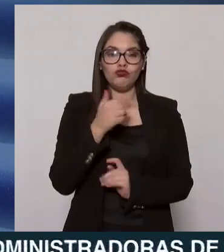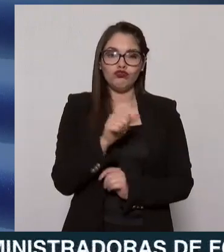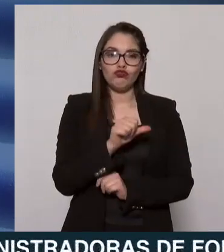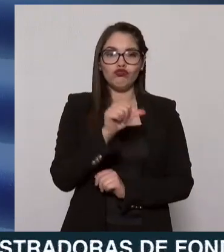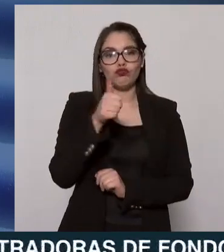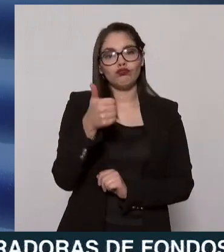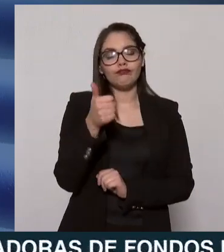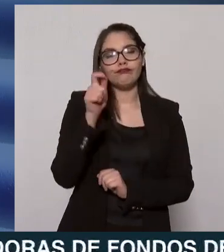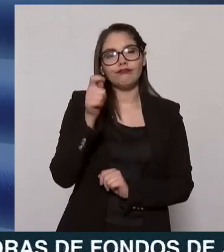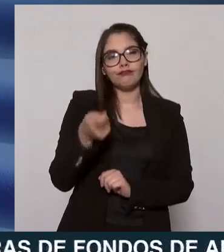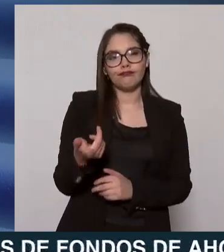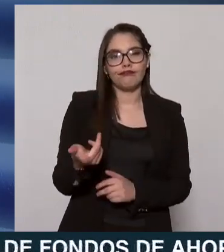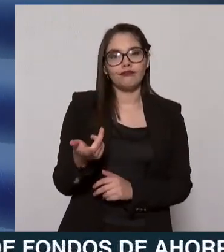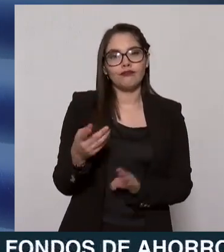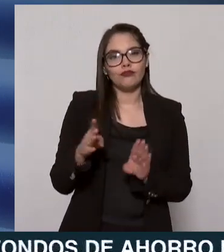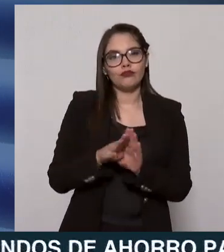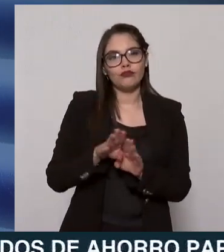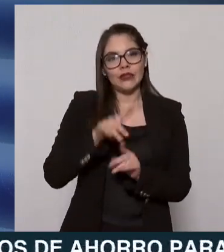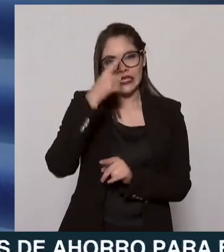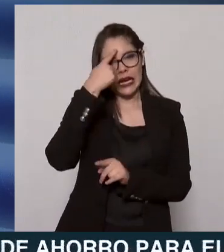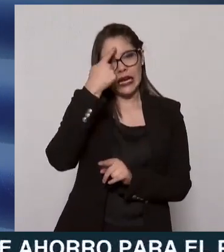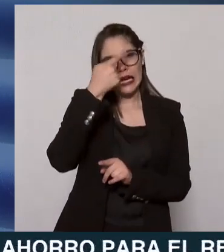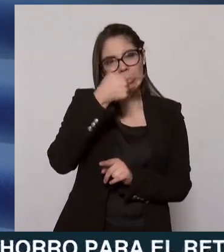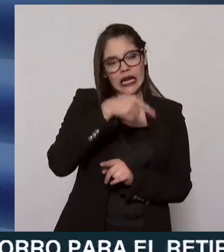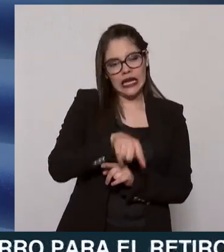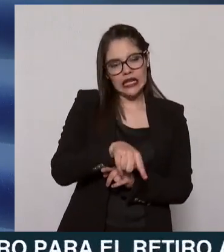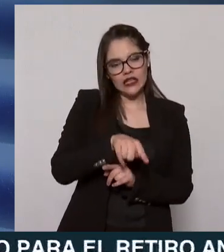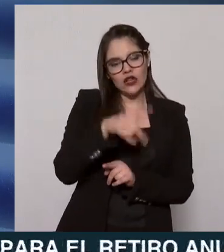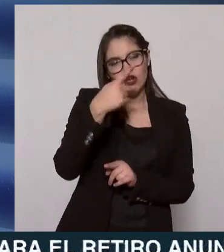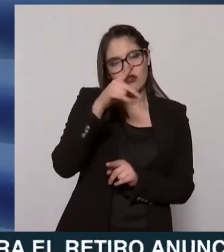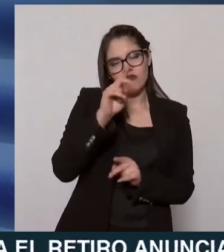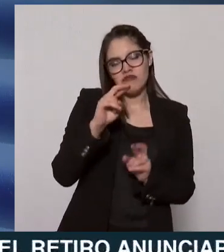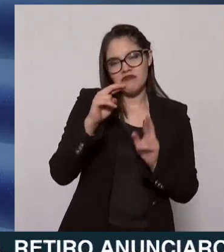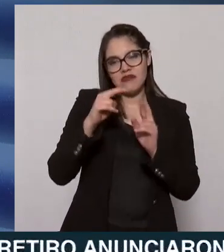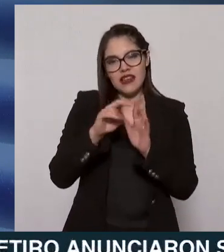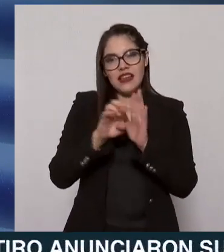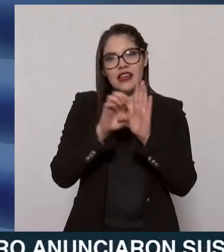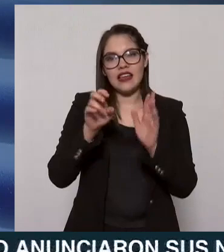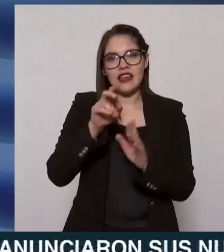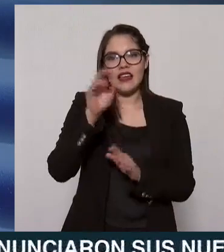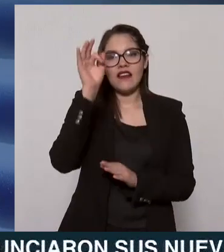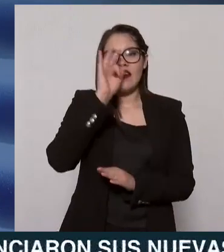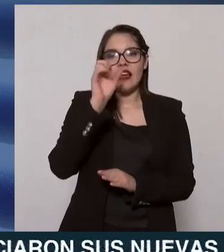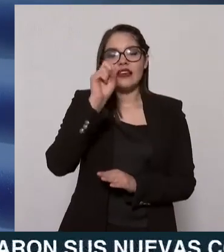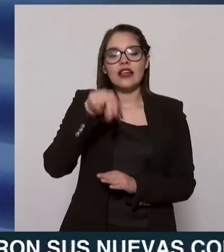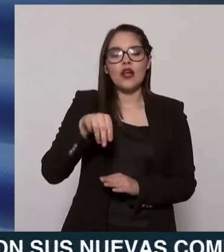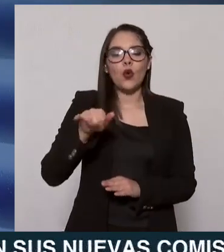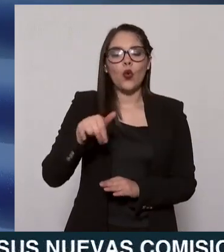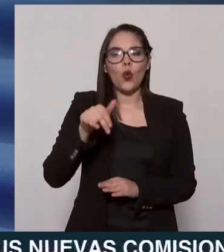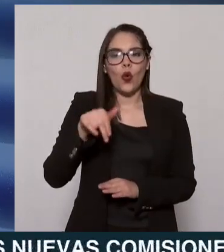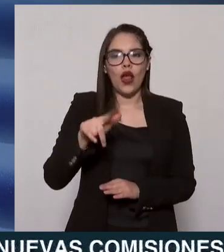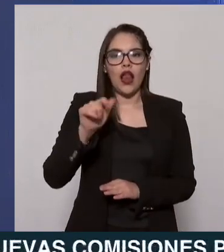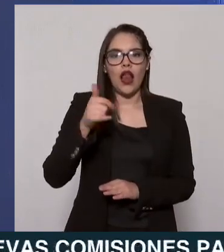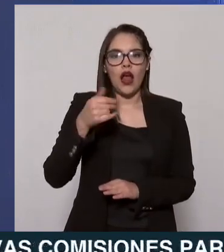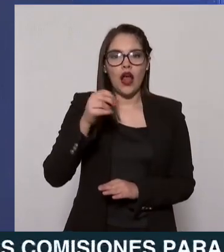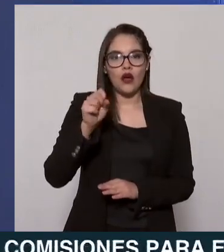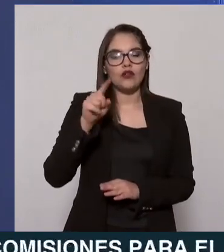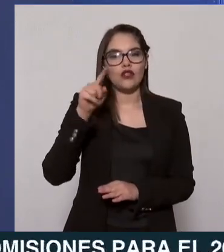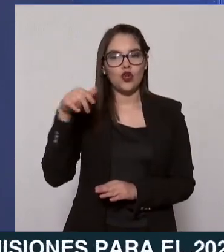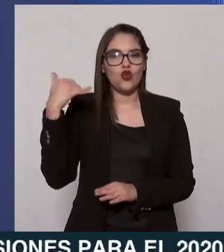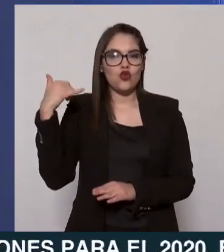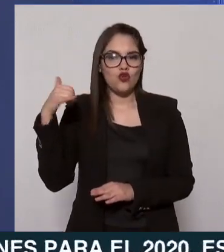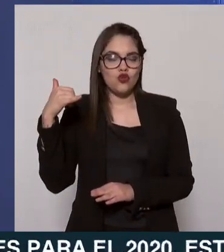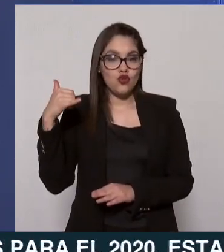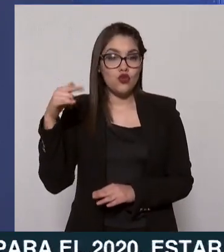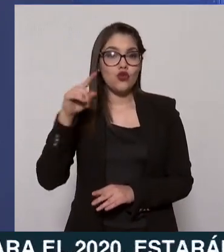podríamos decir, devociones regionales, ¿no? Está la Virgen de San Juan de los Lagos, en la península de Yucatán está